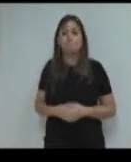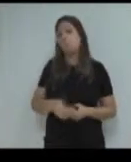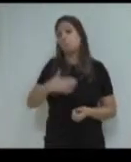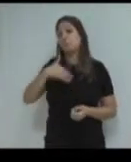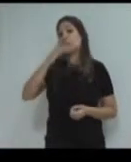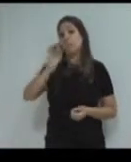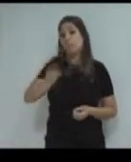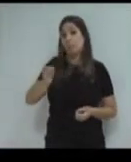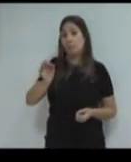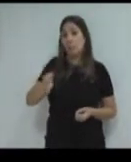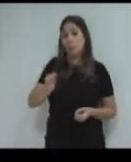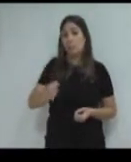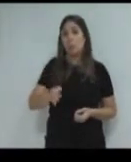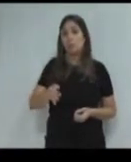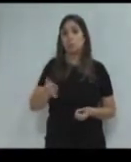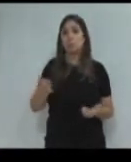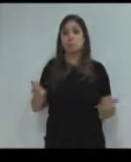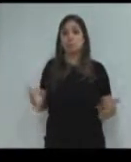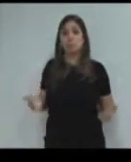cierto que